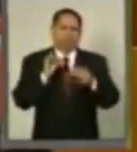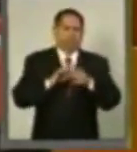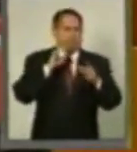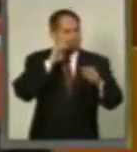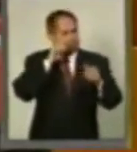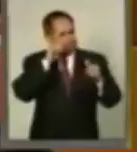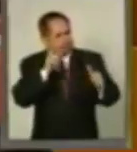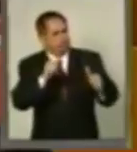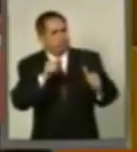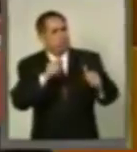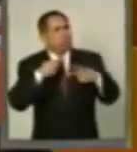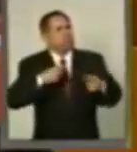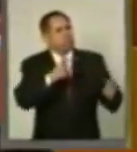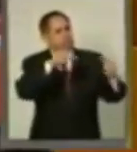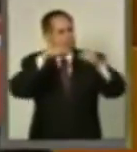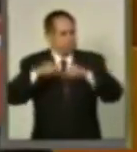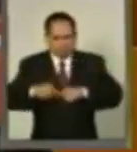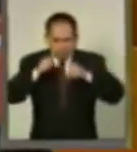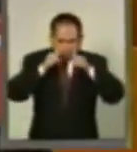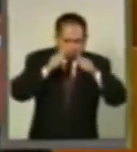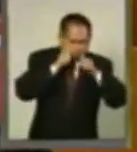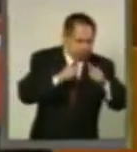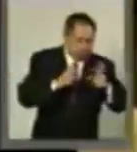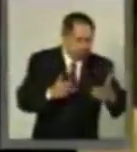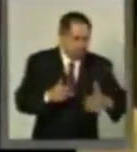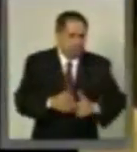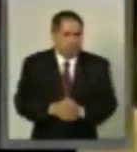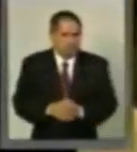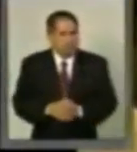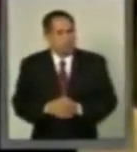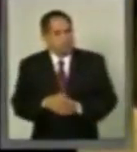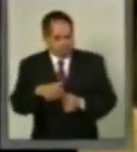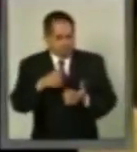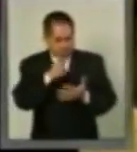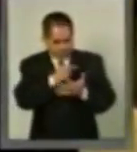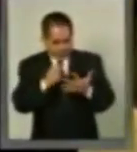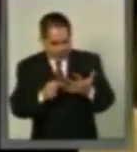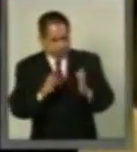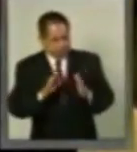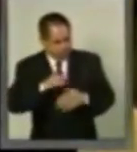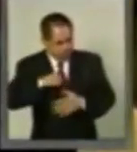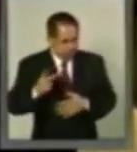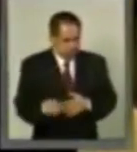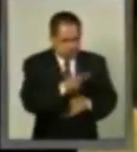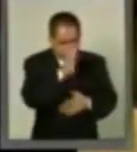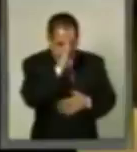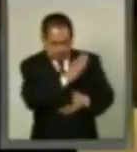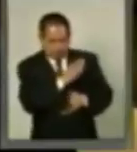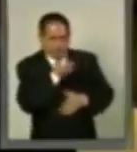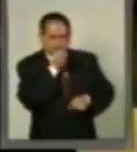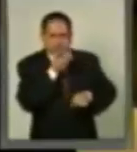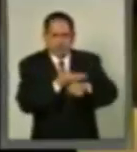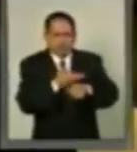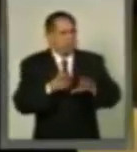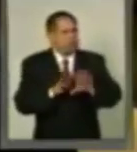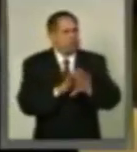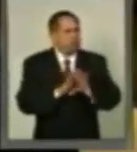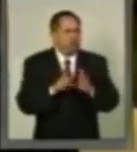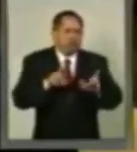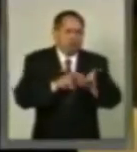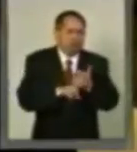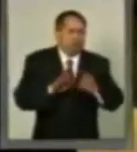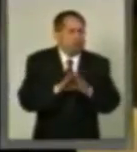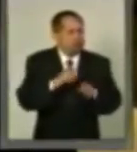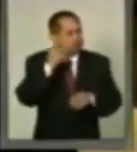a nuestros connacionales en su retorno. En este contexto, yo le quisiera preguntar, señor secretario, ¿cómo funciona